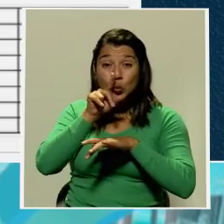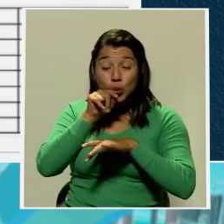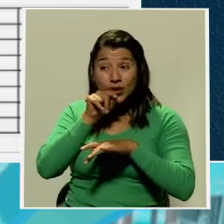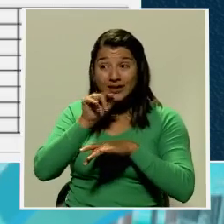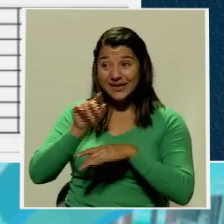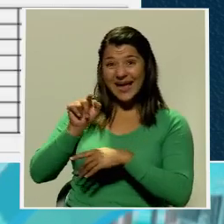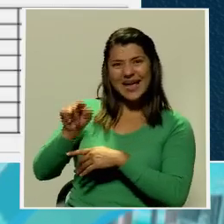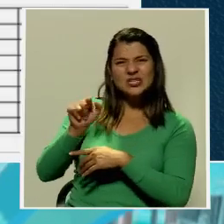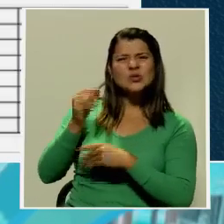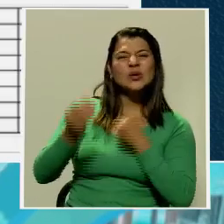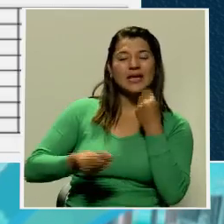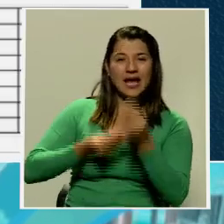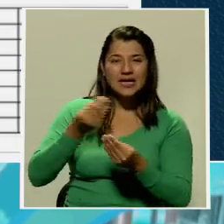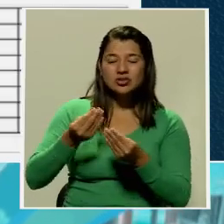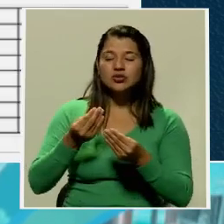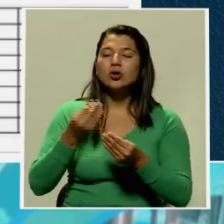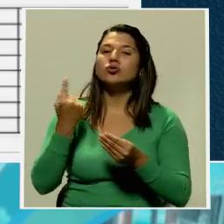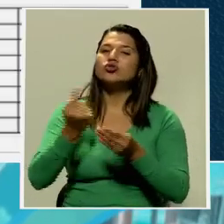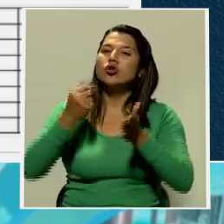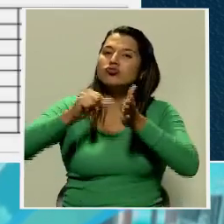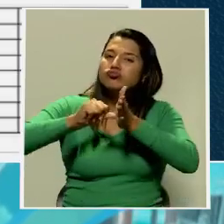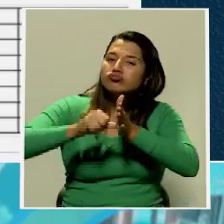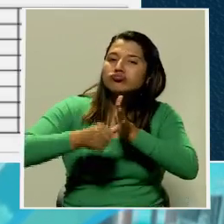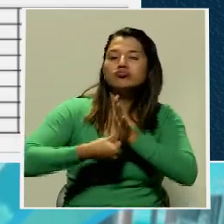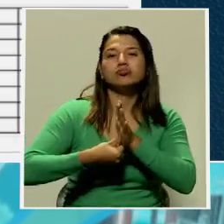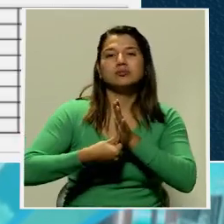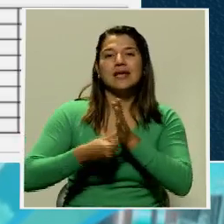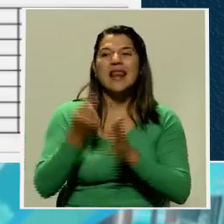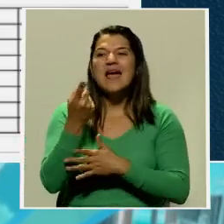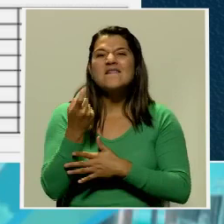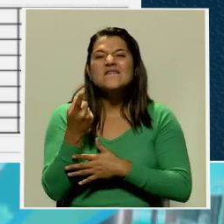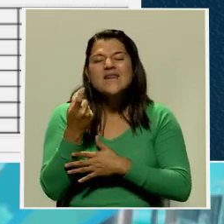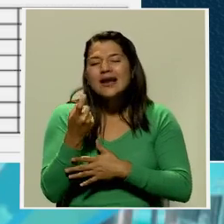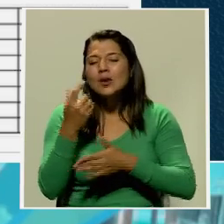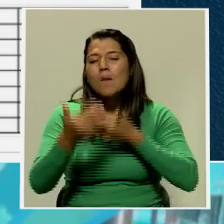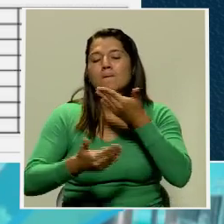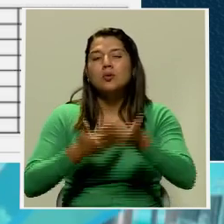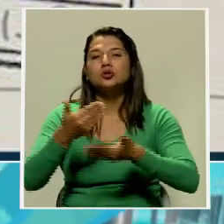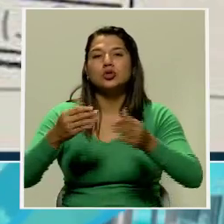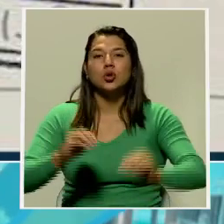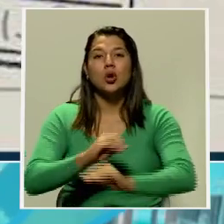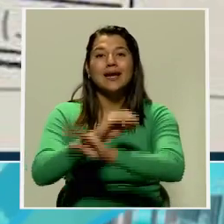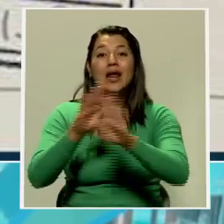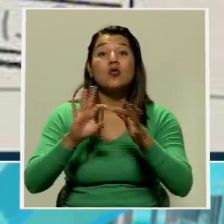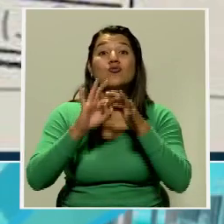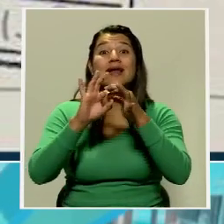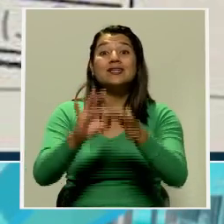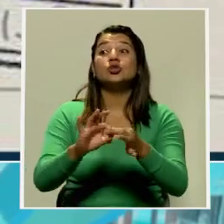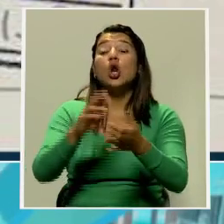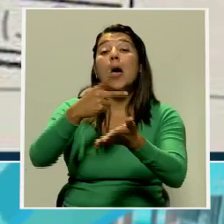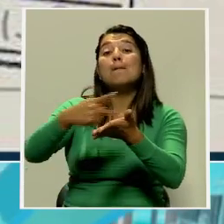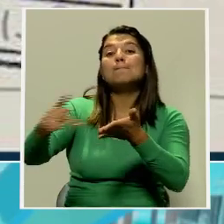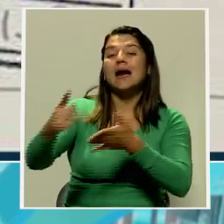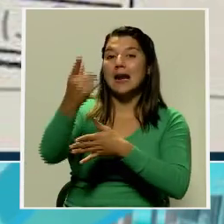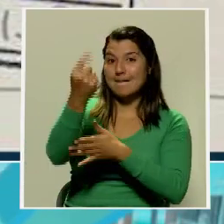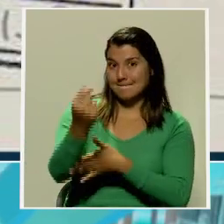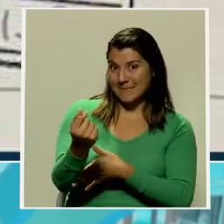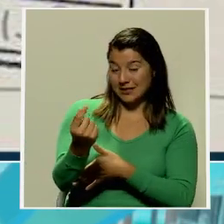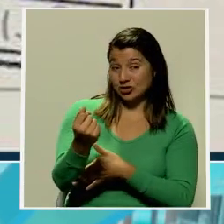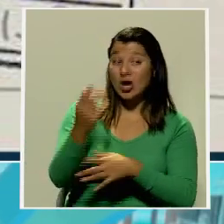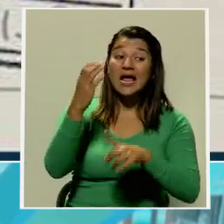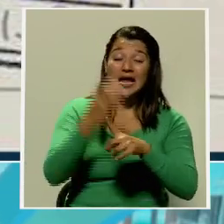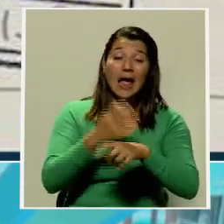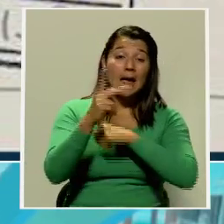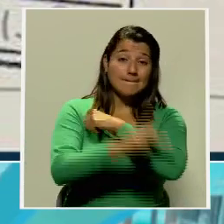cosa que resaltar la opacidad y la falta de transparencia sobre los precios que cada país y